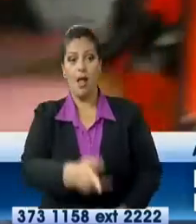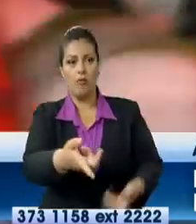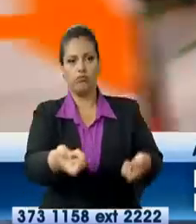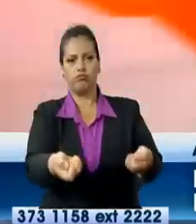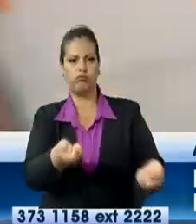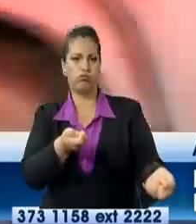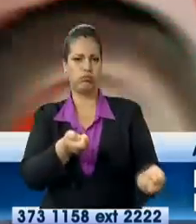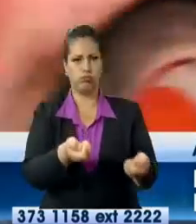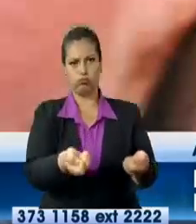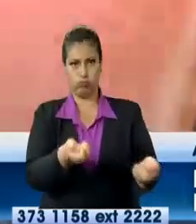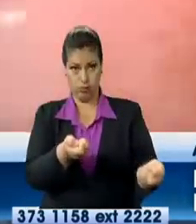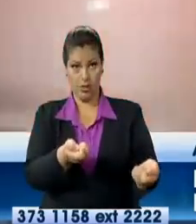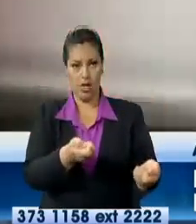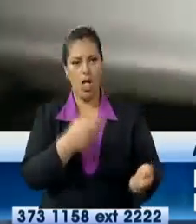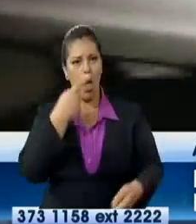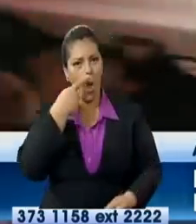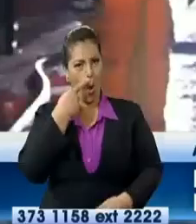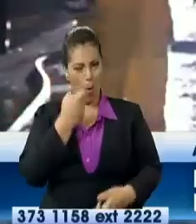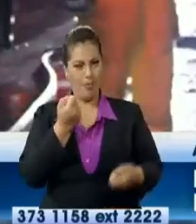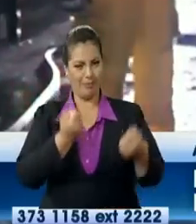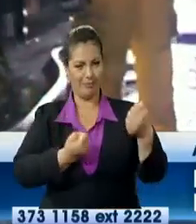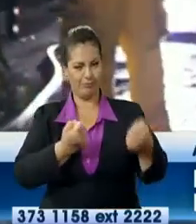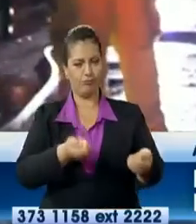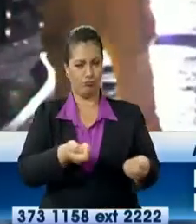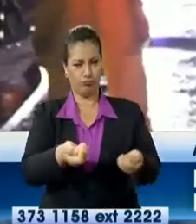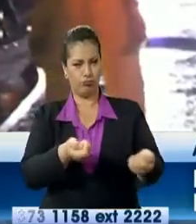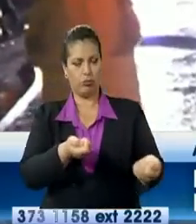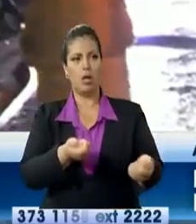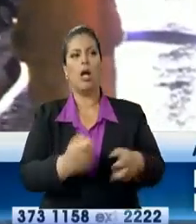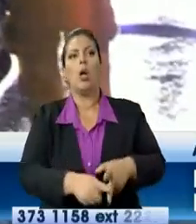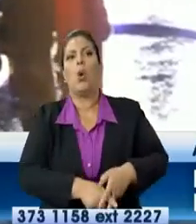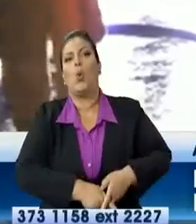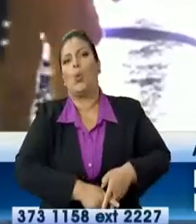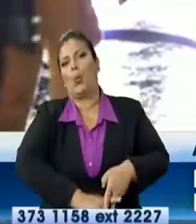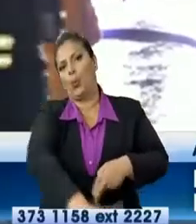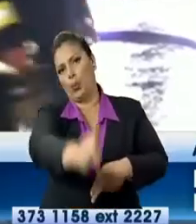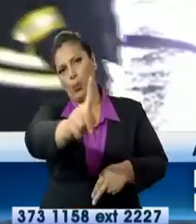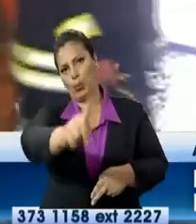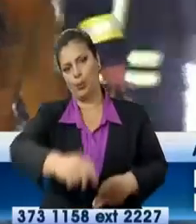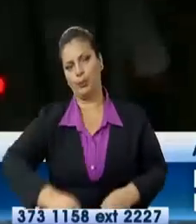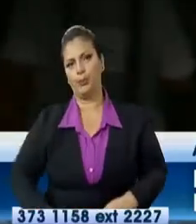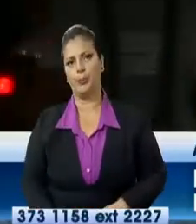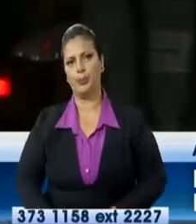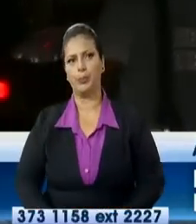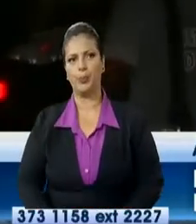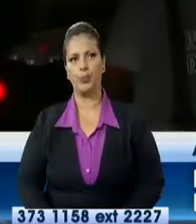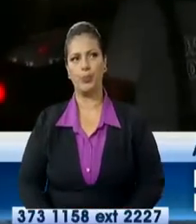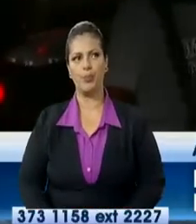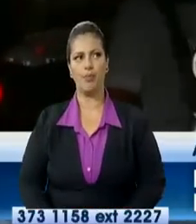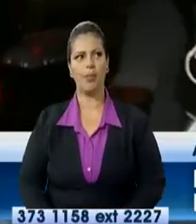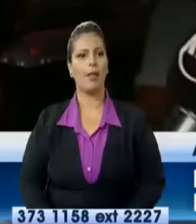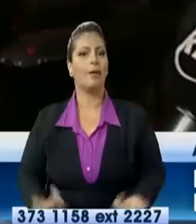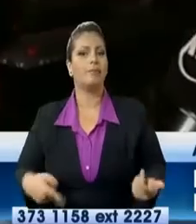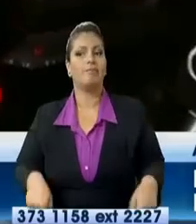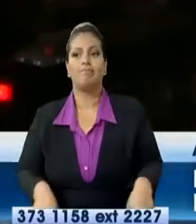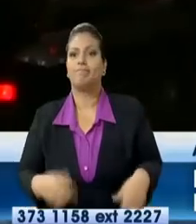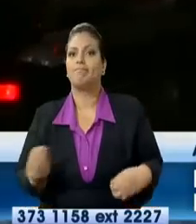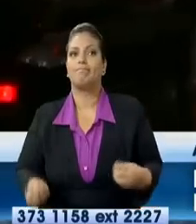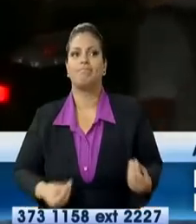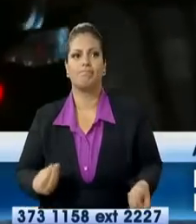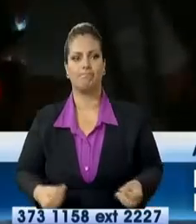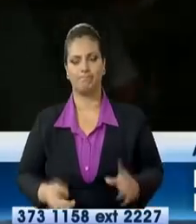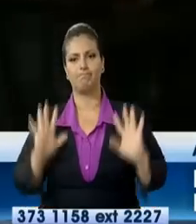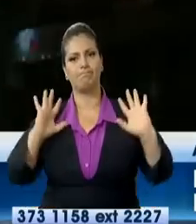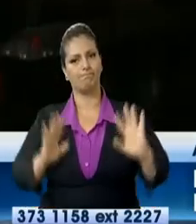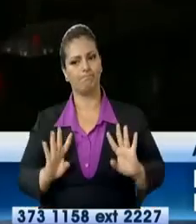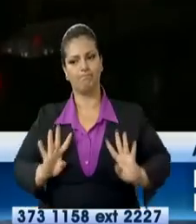el que aparentemente chocó el auto abandonó el sitio junto con el vehículo. Aquí lo que estamos haciendo es aislar el perímetro para que